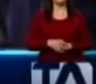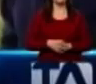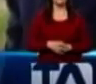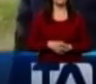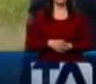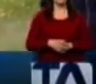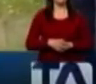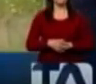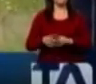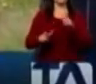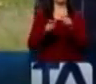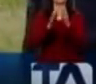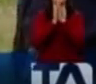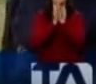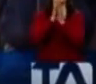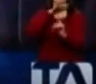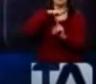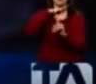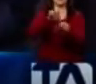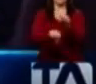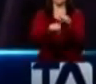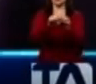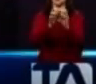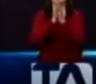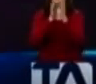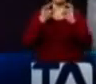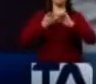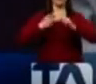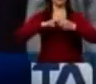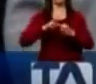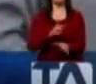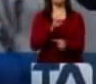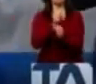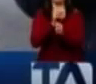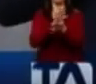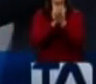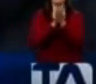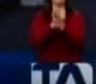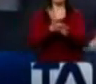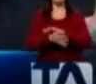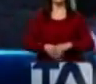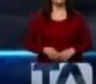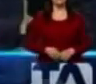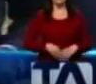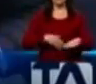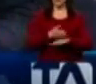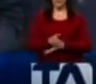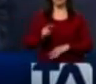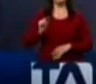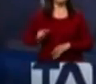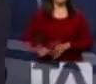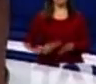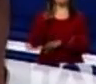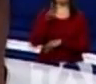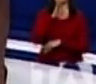el pésimo estado en el que se encuentra este parque y además por los graves problemas de inseguridad que se registran. Más adelante les contamos